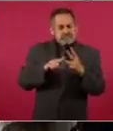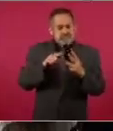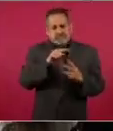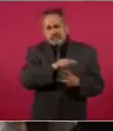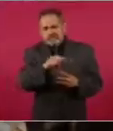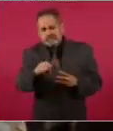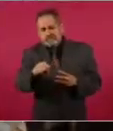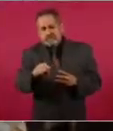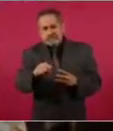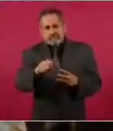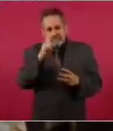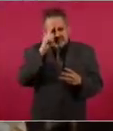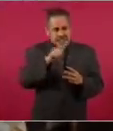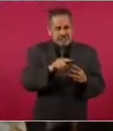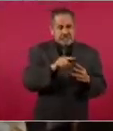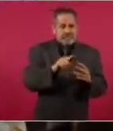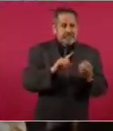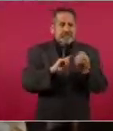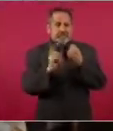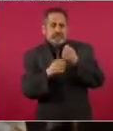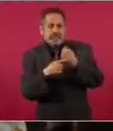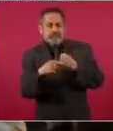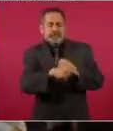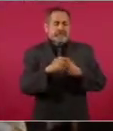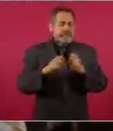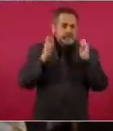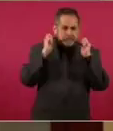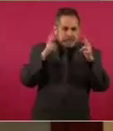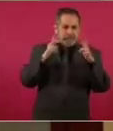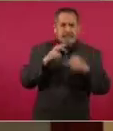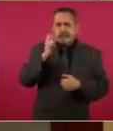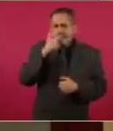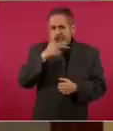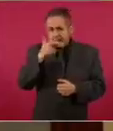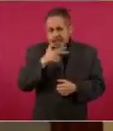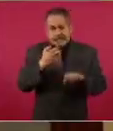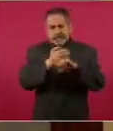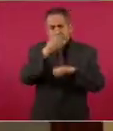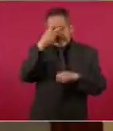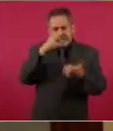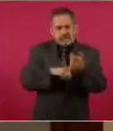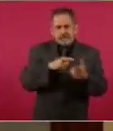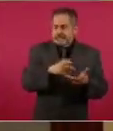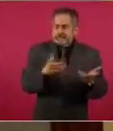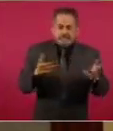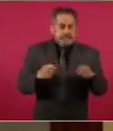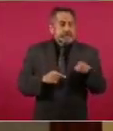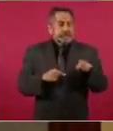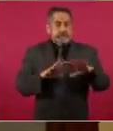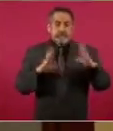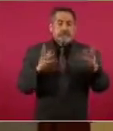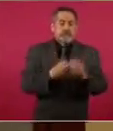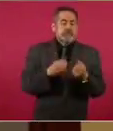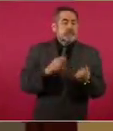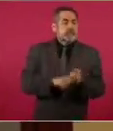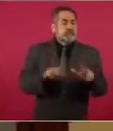explotaciones de traspatio en Chiapas, Chihuahua y Estado de México, con un total